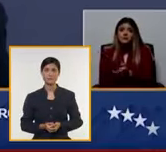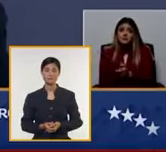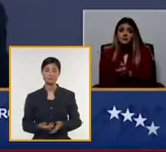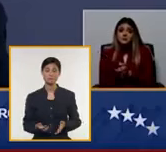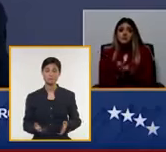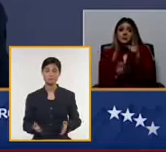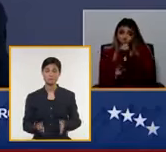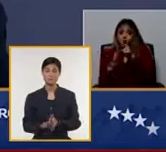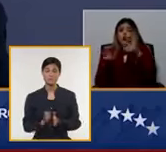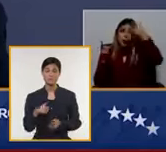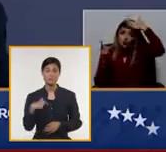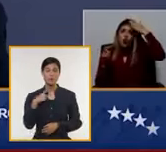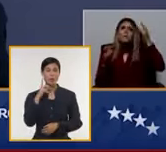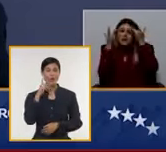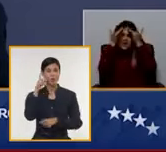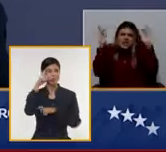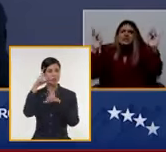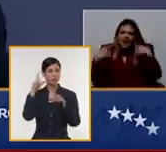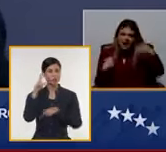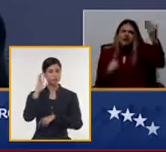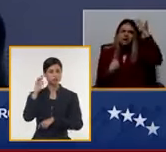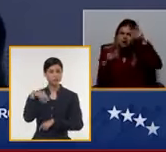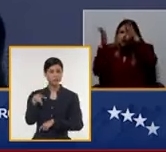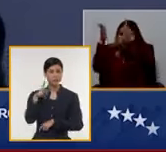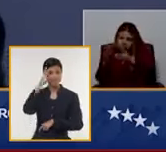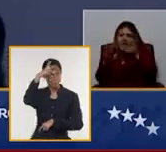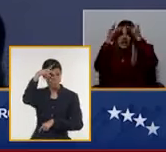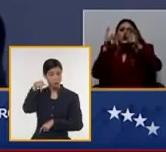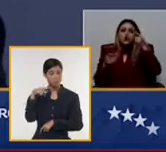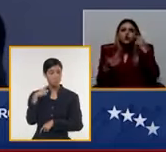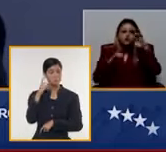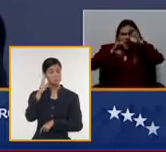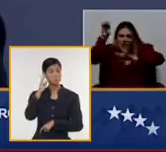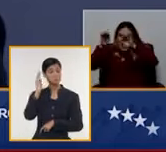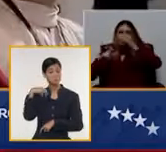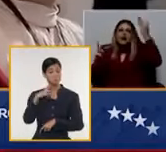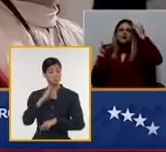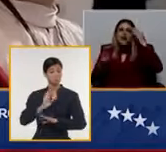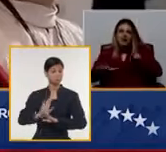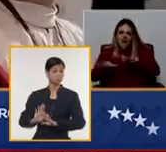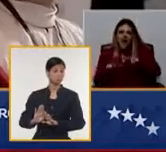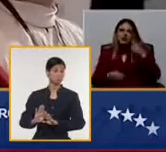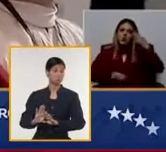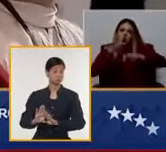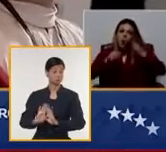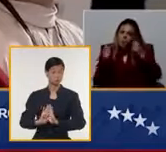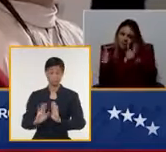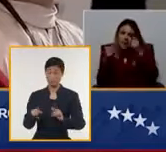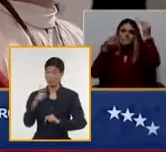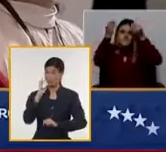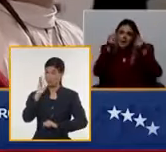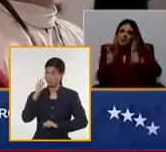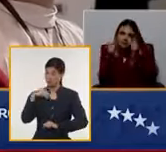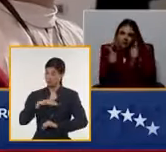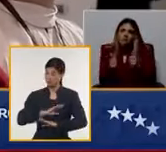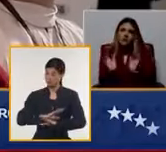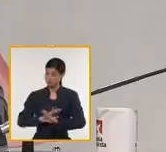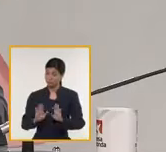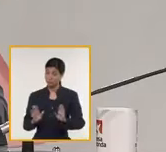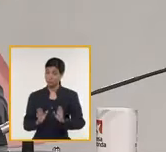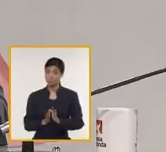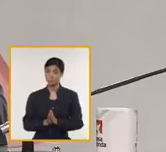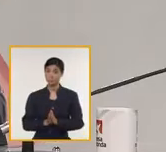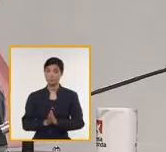Él es un hombre inteligente, audaz. Él sabrá qué hace. Él sabrá qué hace.